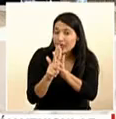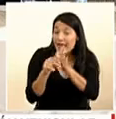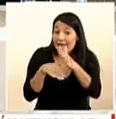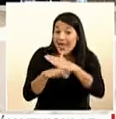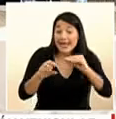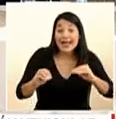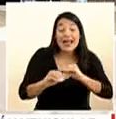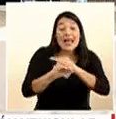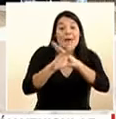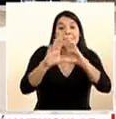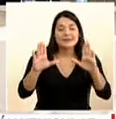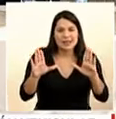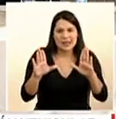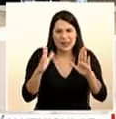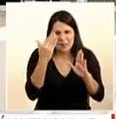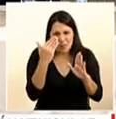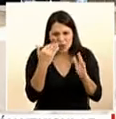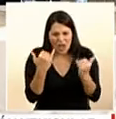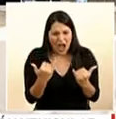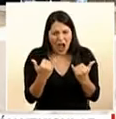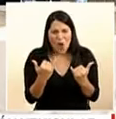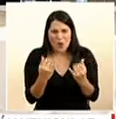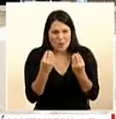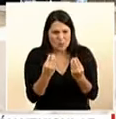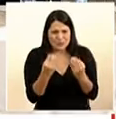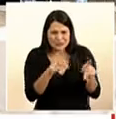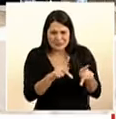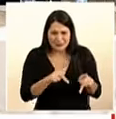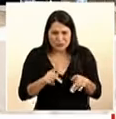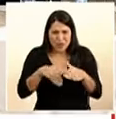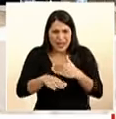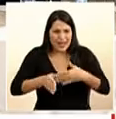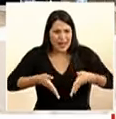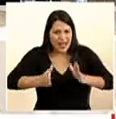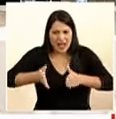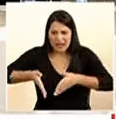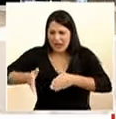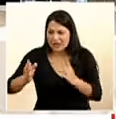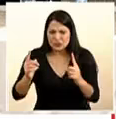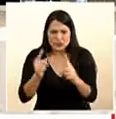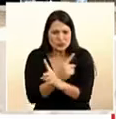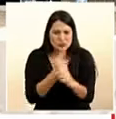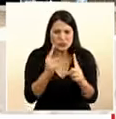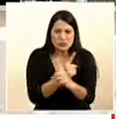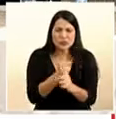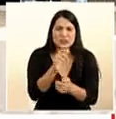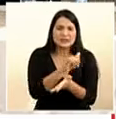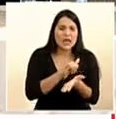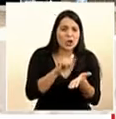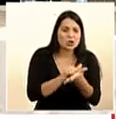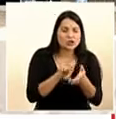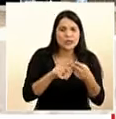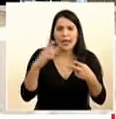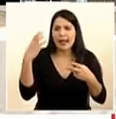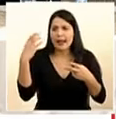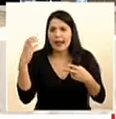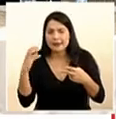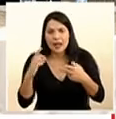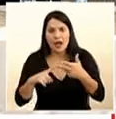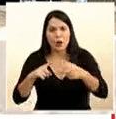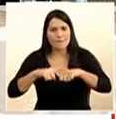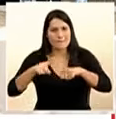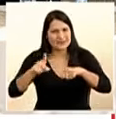porque se está viendo mucha afluencia de personas nos comenta colega que en sam ushe en cartago en pérez zeledón para disminuir